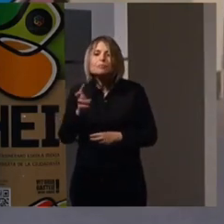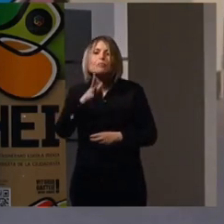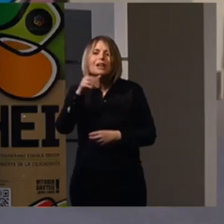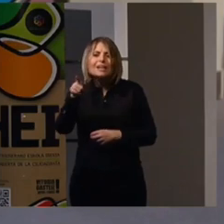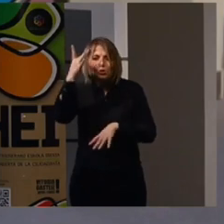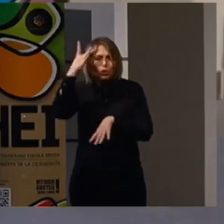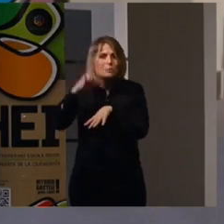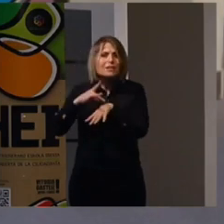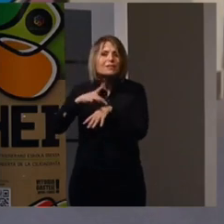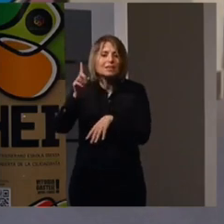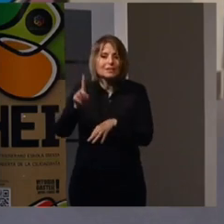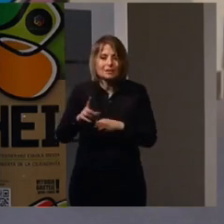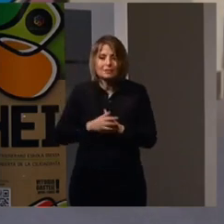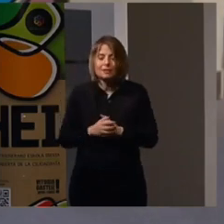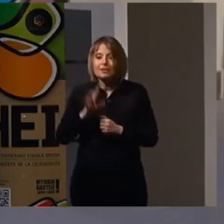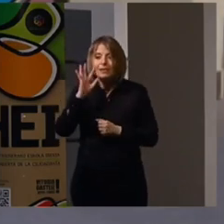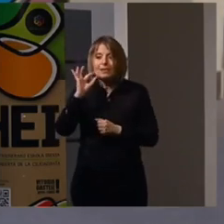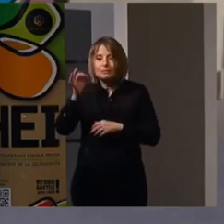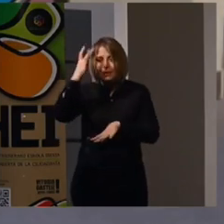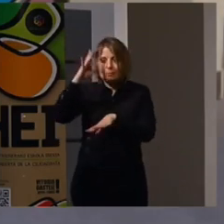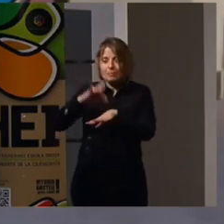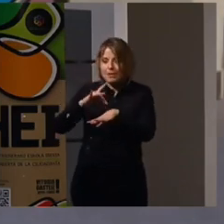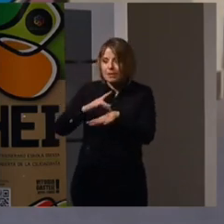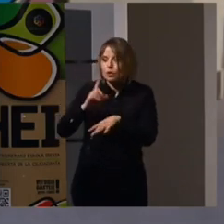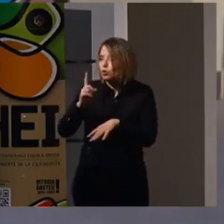es medicina también. Entonces, es verdad que dentro de la medicina, y